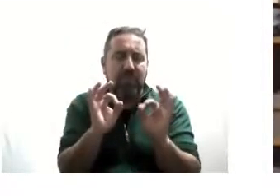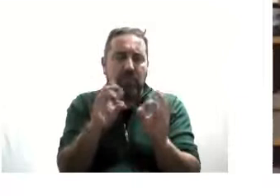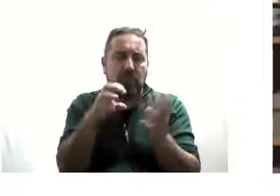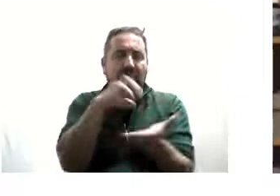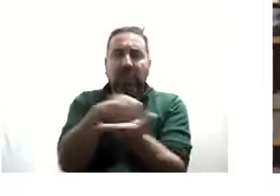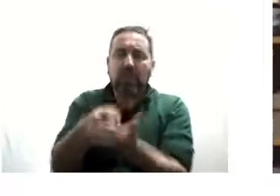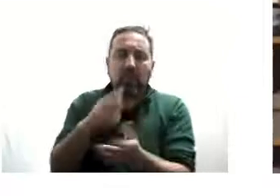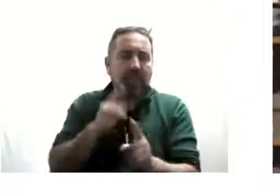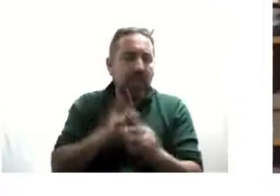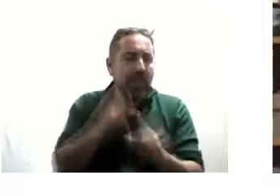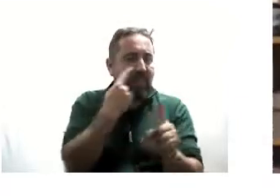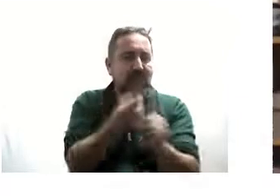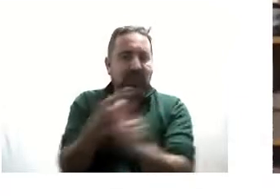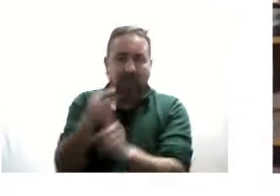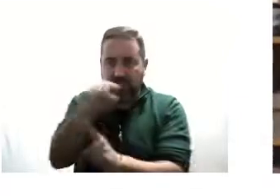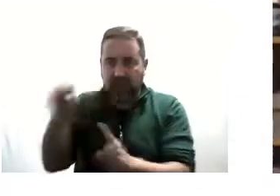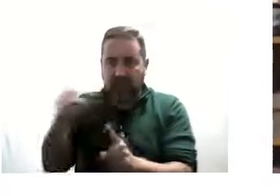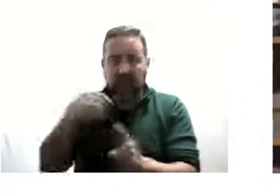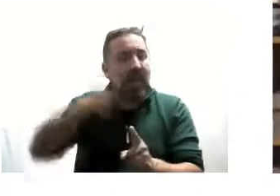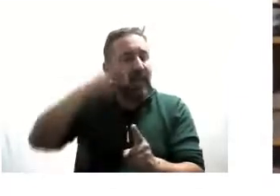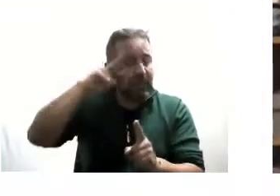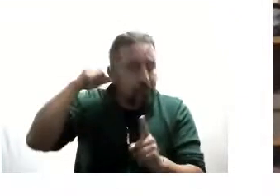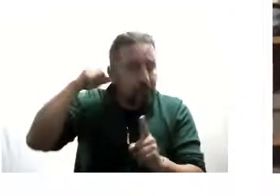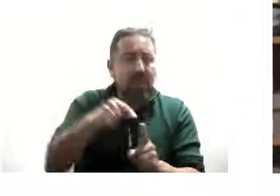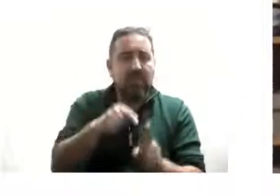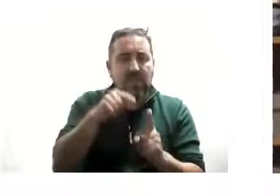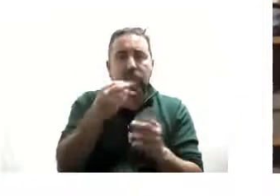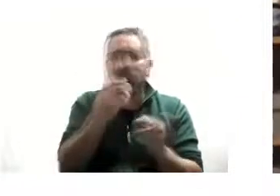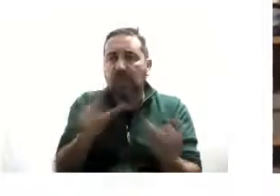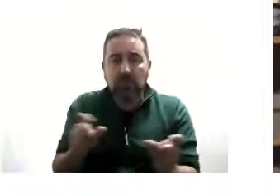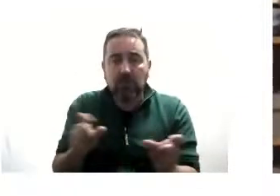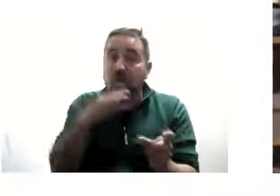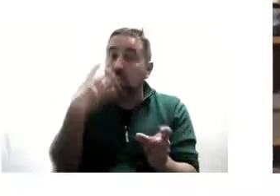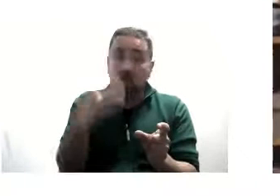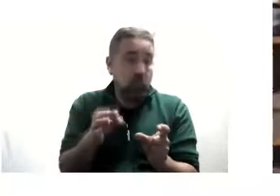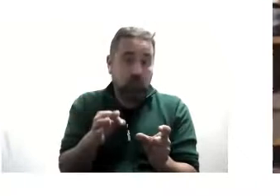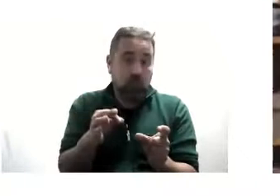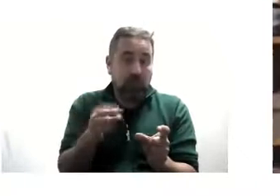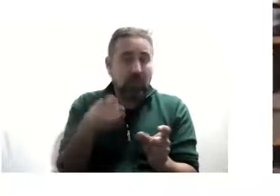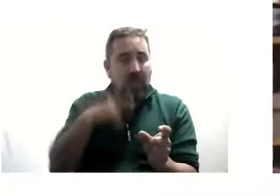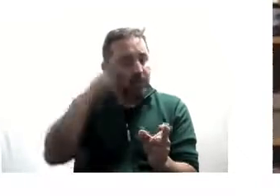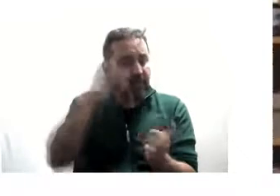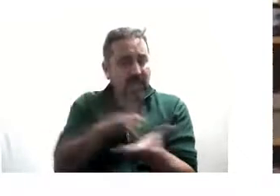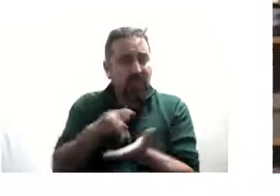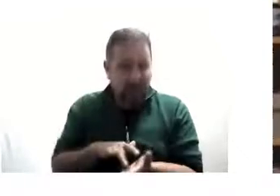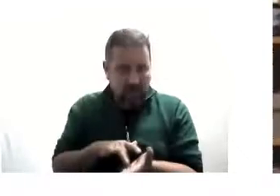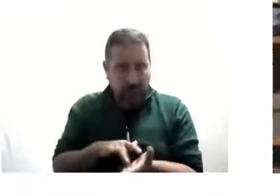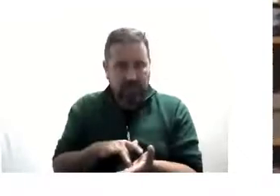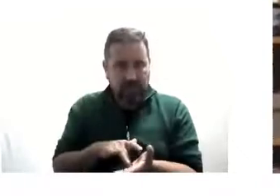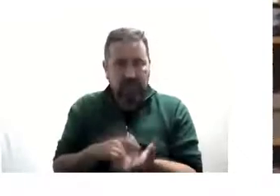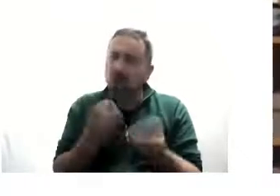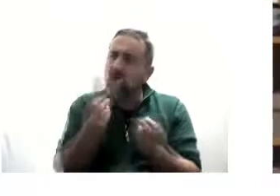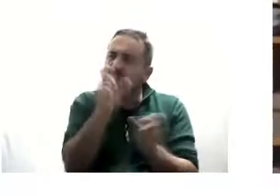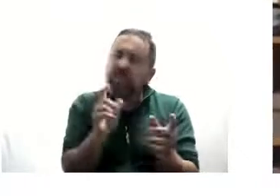referencia, donde haya mucha experiencia, donde haya muchos casos, porque es la única forma de tener experiencia en los casos